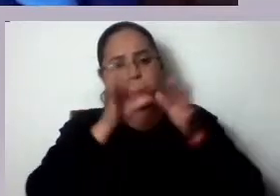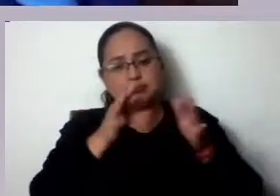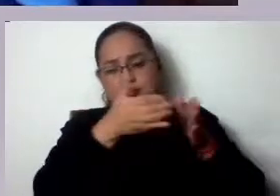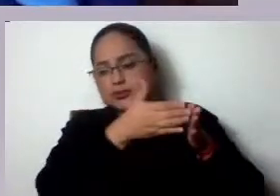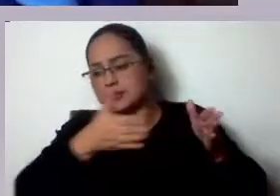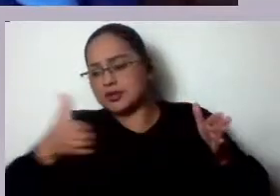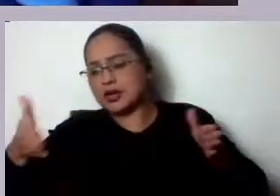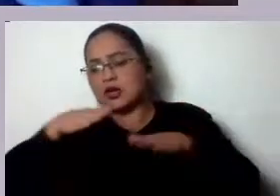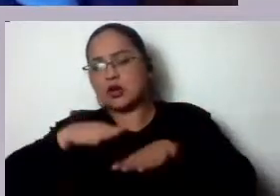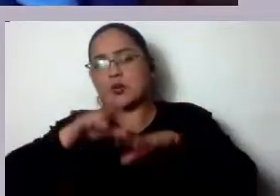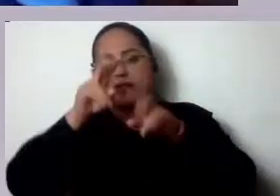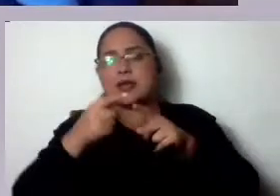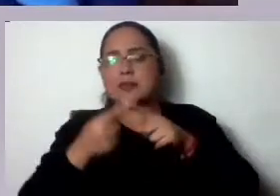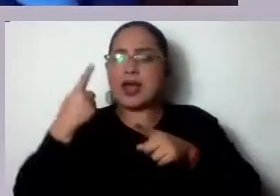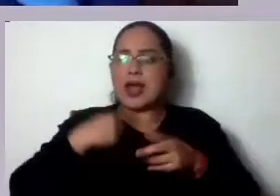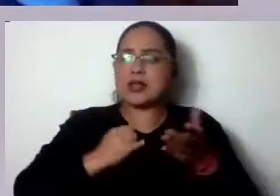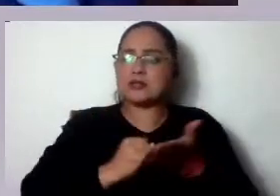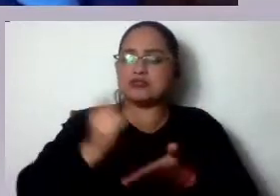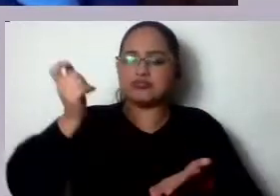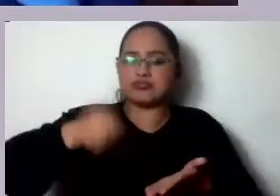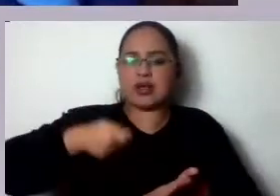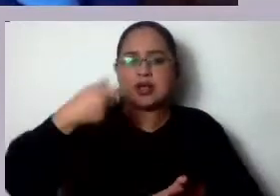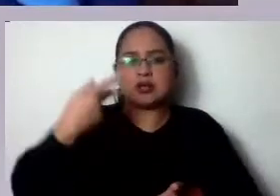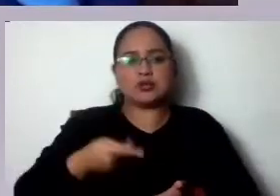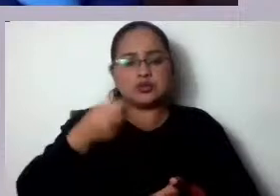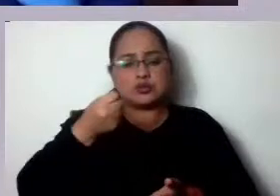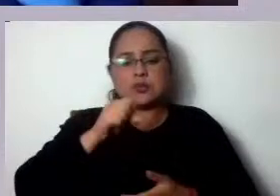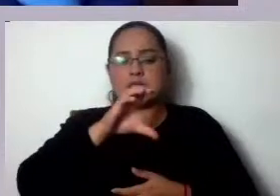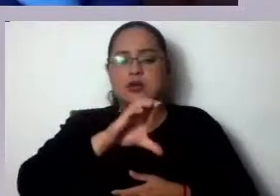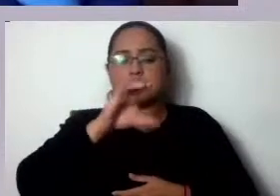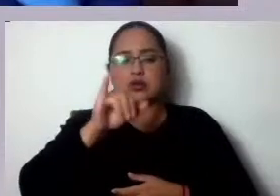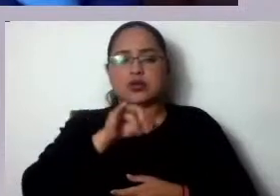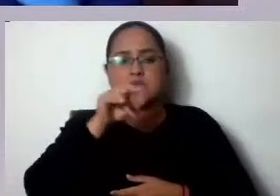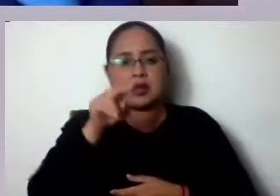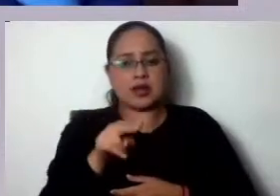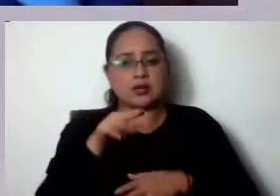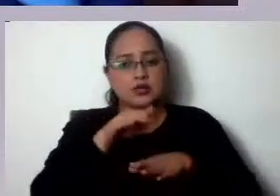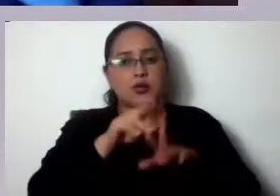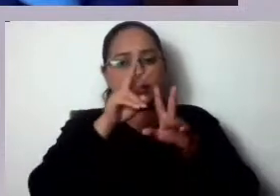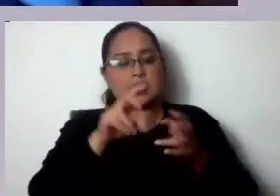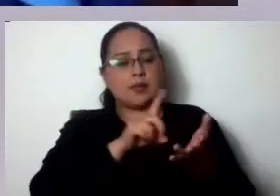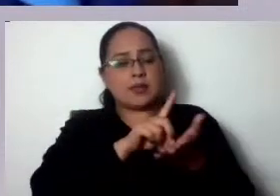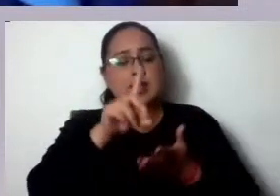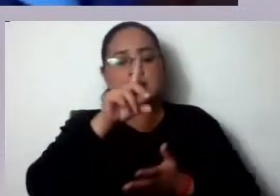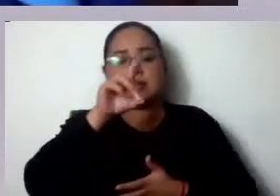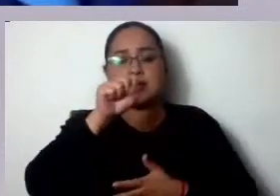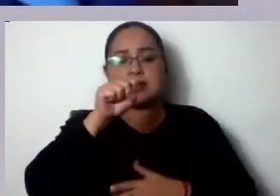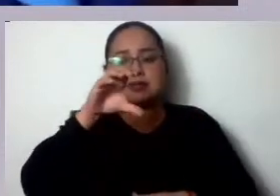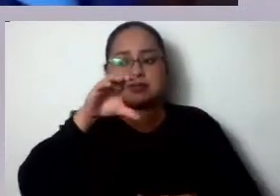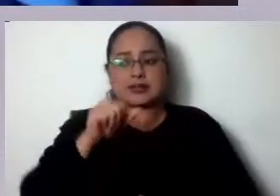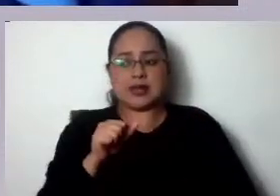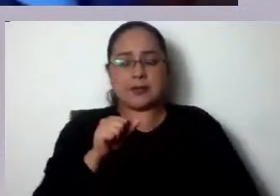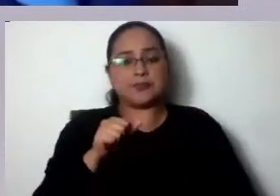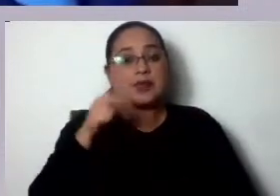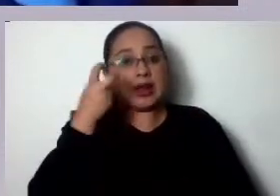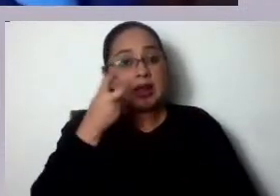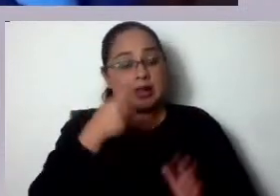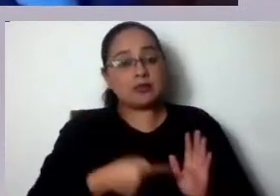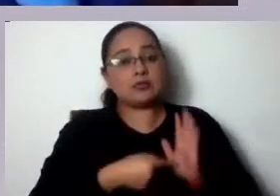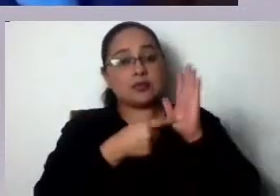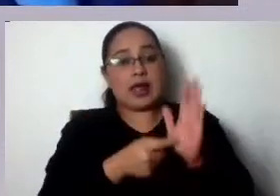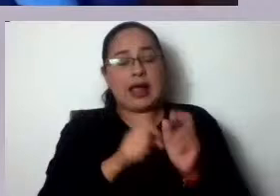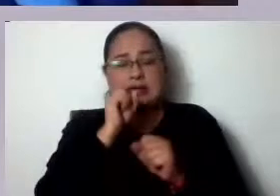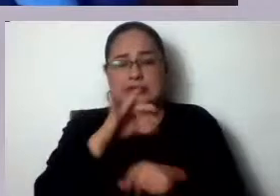existencias de nuestro máximo tribunal en torno a los derechos económicos sociales y culturales que nos demuestra de forma